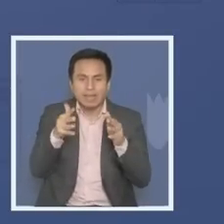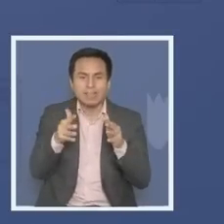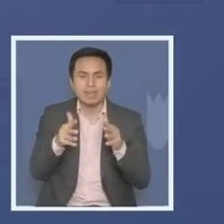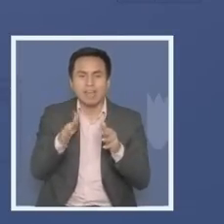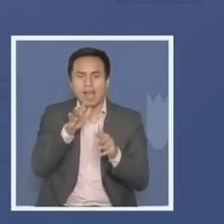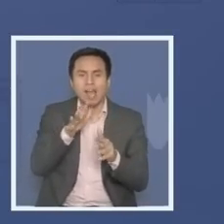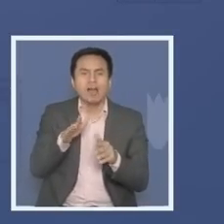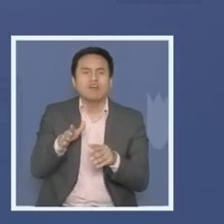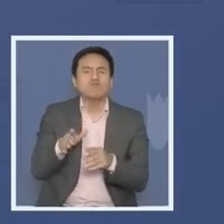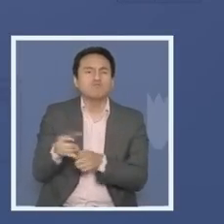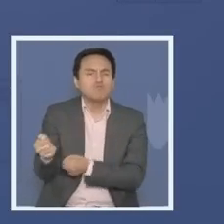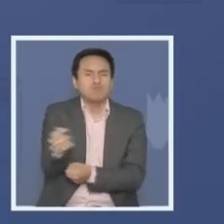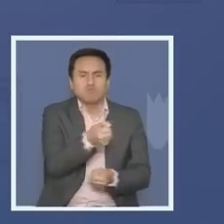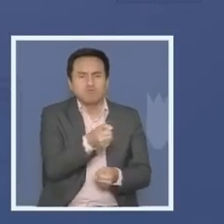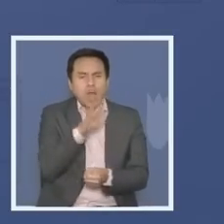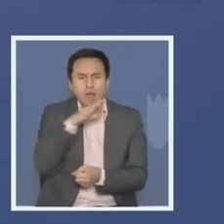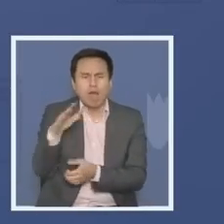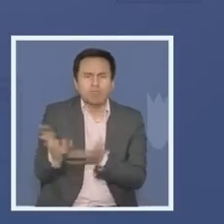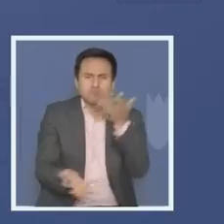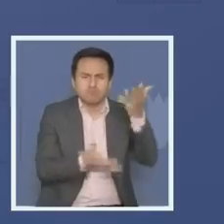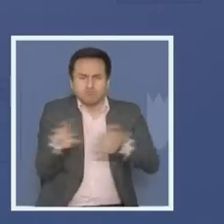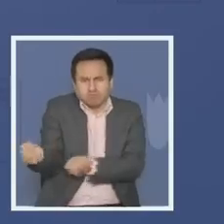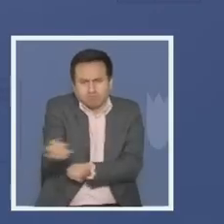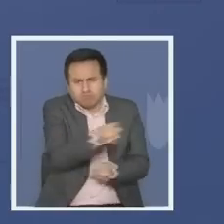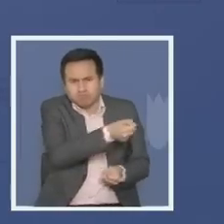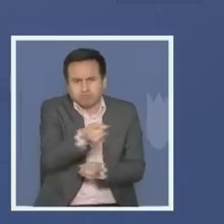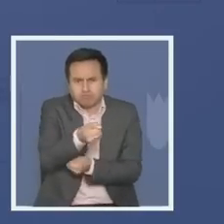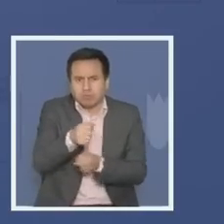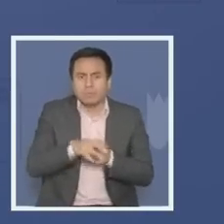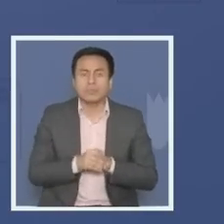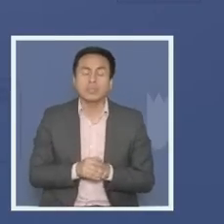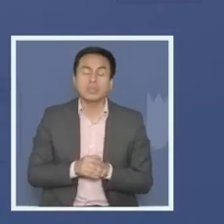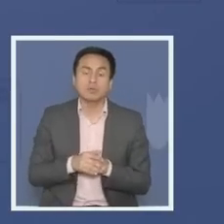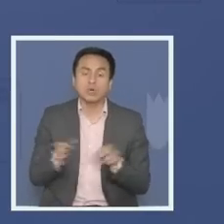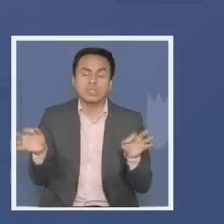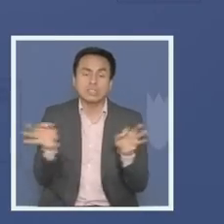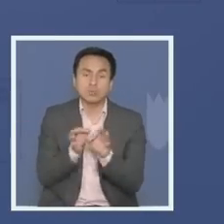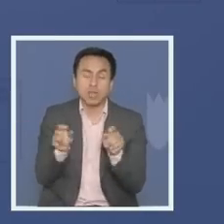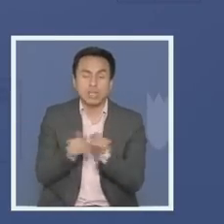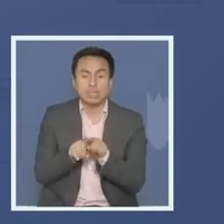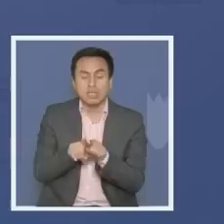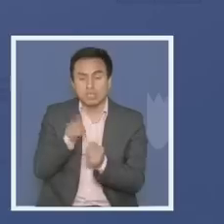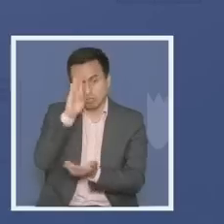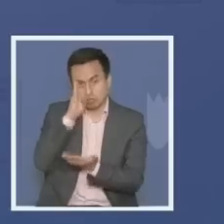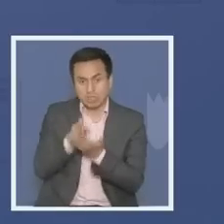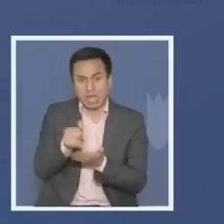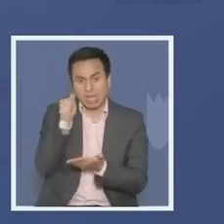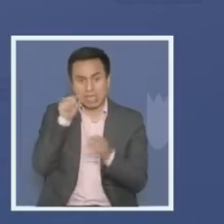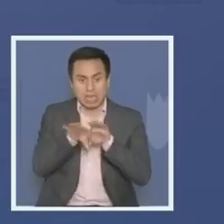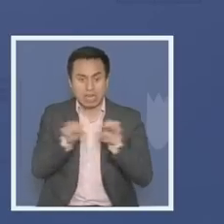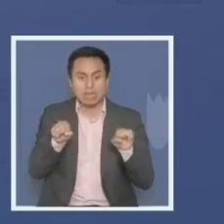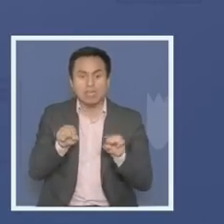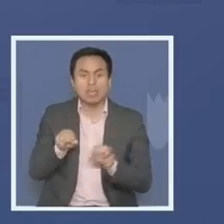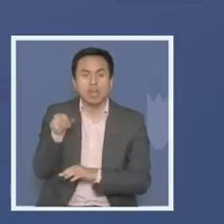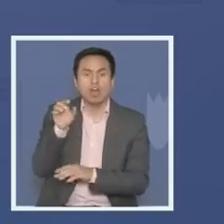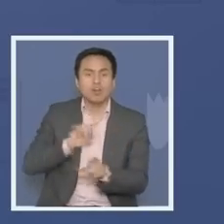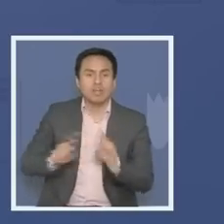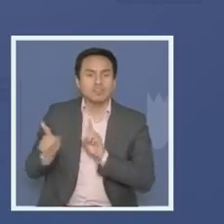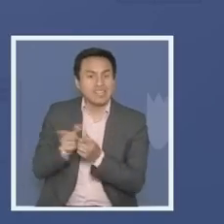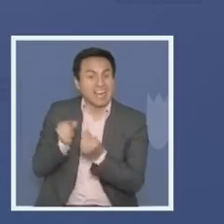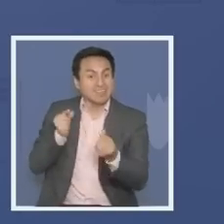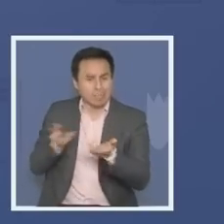en el combate del fuego. Queremos decir que en virtud de las decisiones que se tomaron ayer en el COGRID